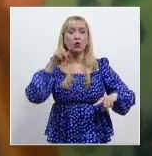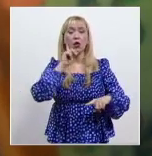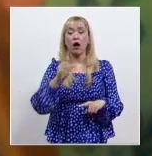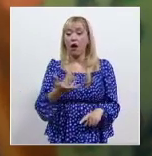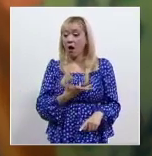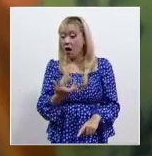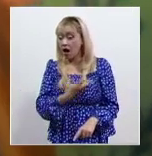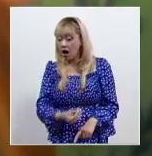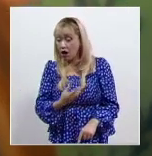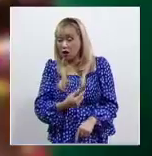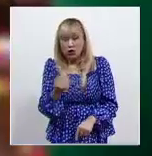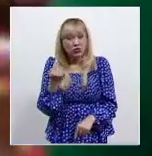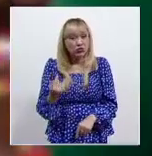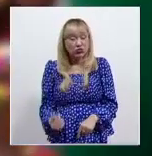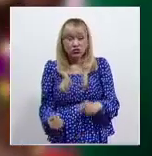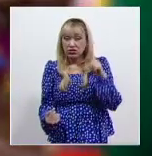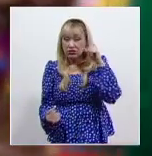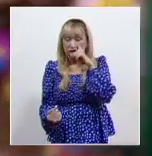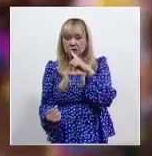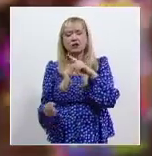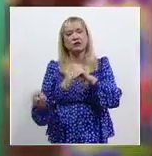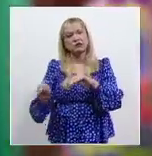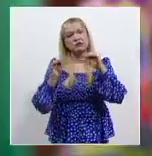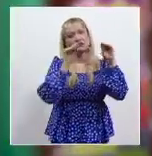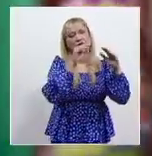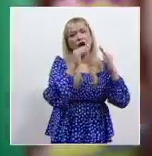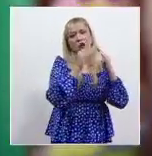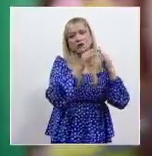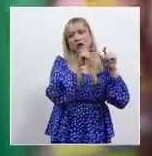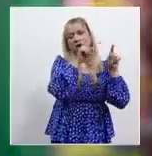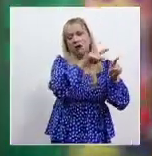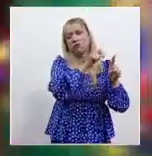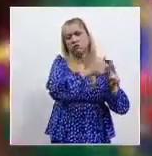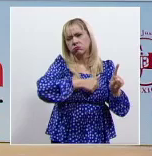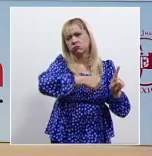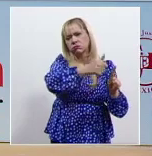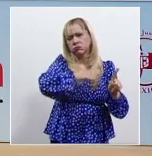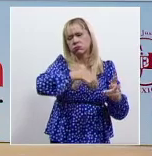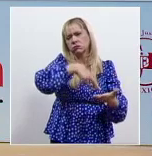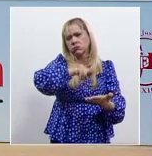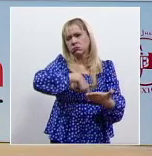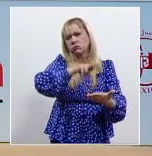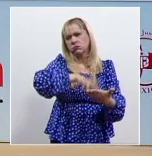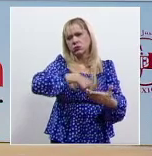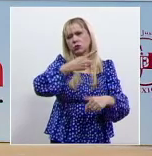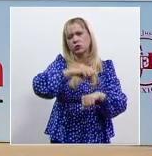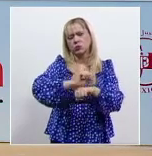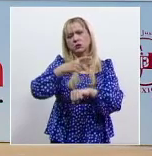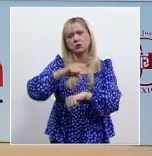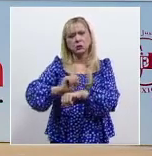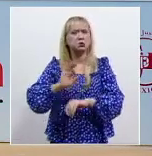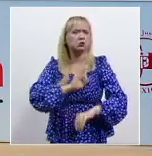su maternidad en condiciones difíciles puedan dejar la prisión preventiva. Es posible